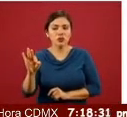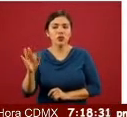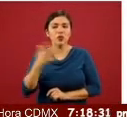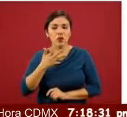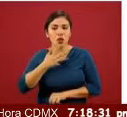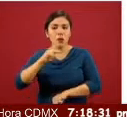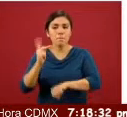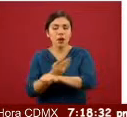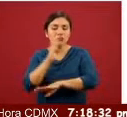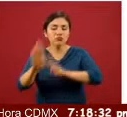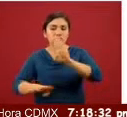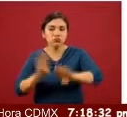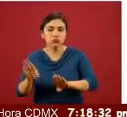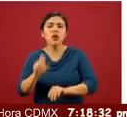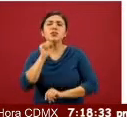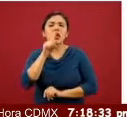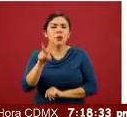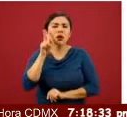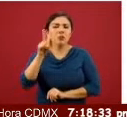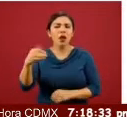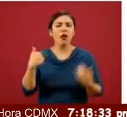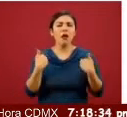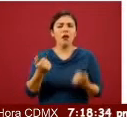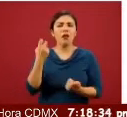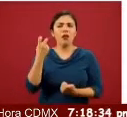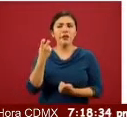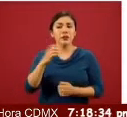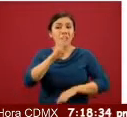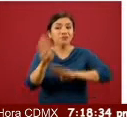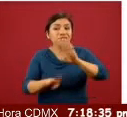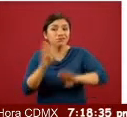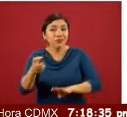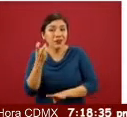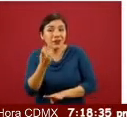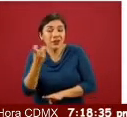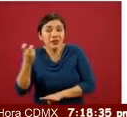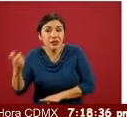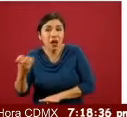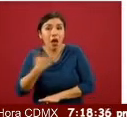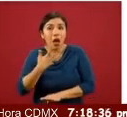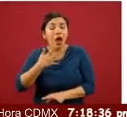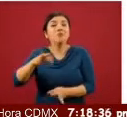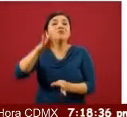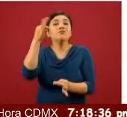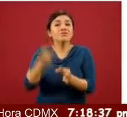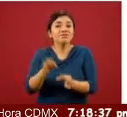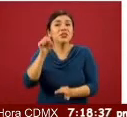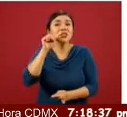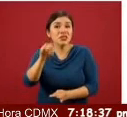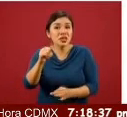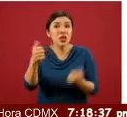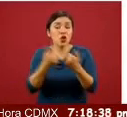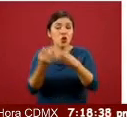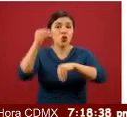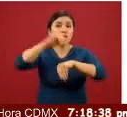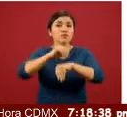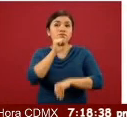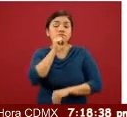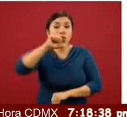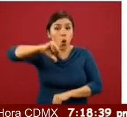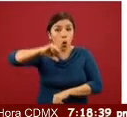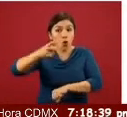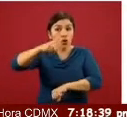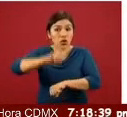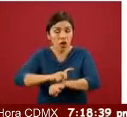ocurrido, pero también aquí podemos ver claramente cómo las defunciones que se confirmaron en la plataforma el día de hoy